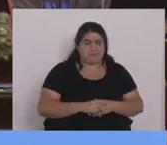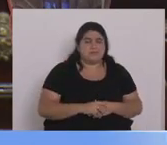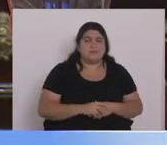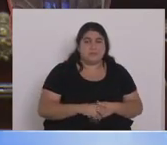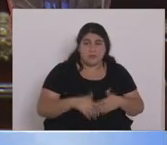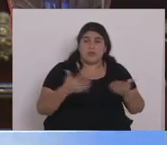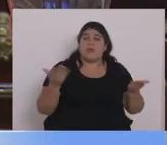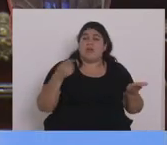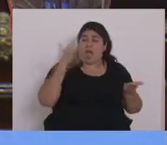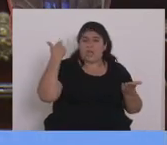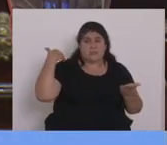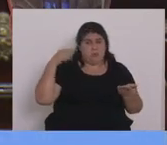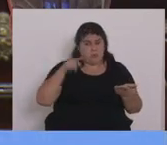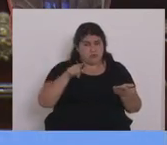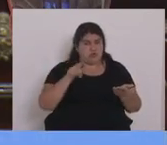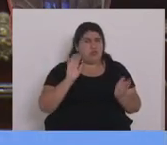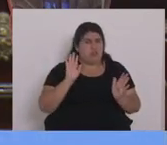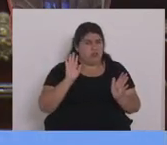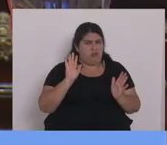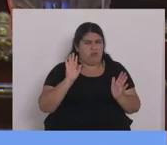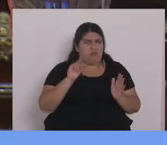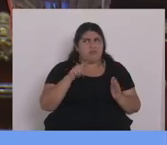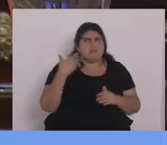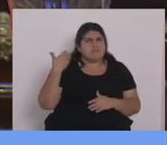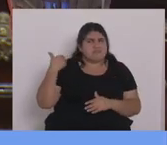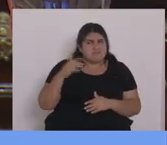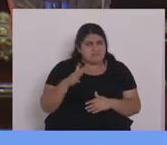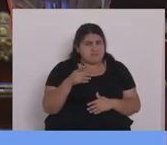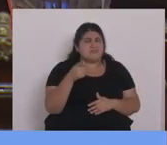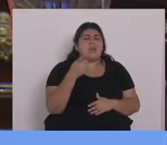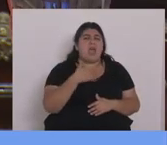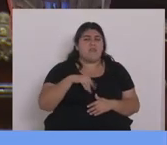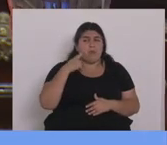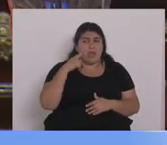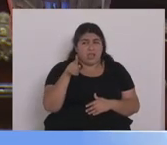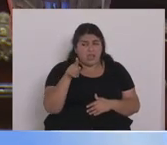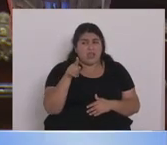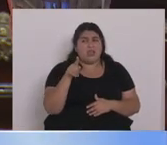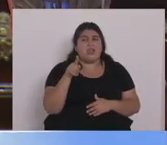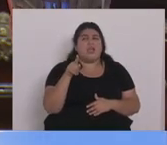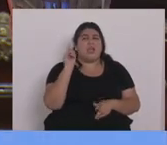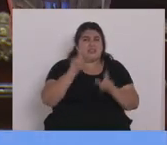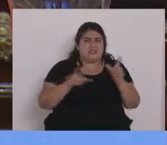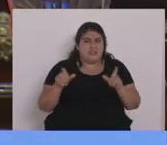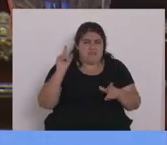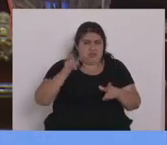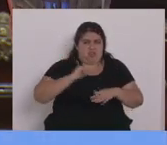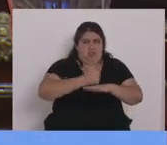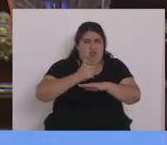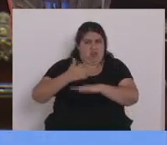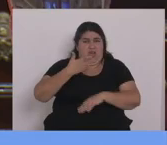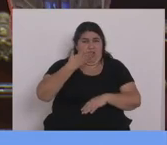Porque no hace mucho tiempo, desde el Fondo Monetario Internacional y desde los voceros del expresidente